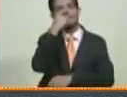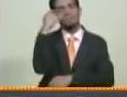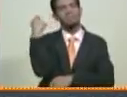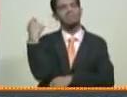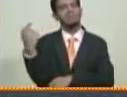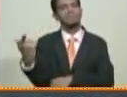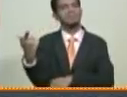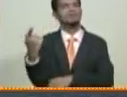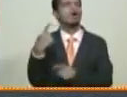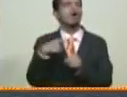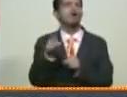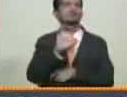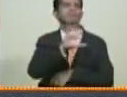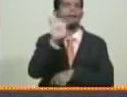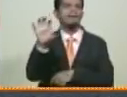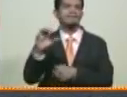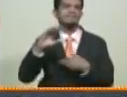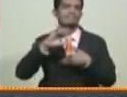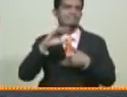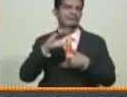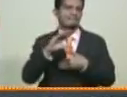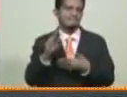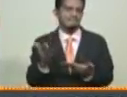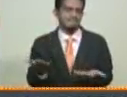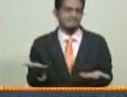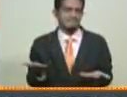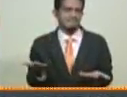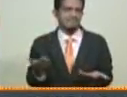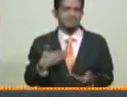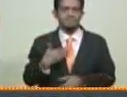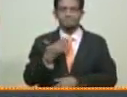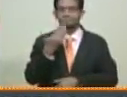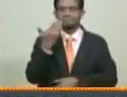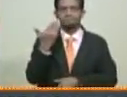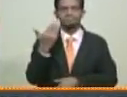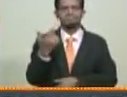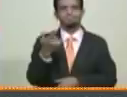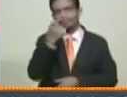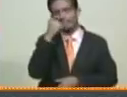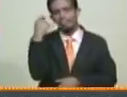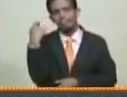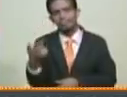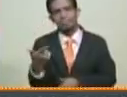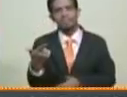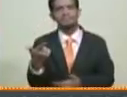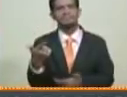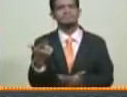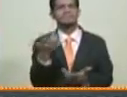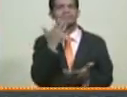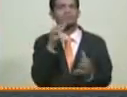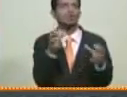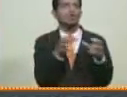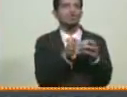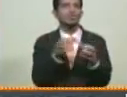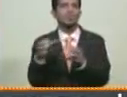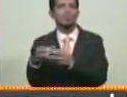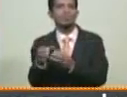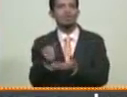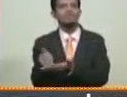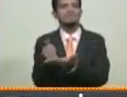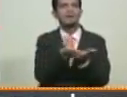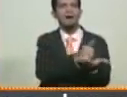el resto de los países de América, no le importan para nada los órganos de cooperación